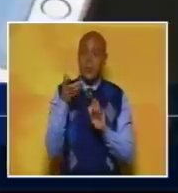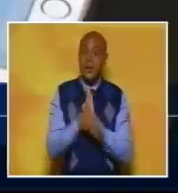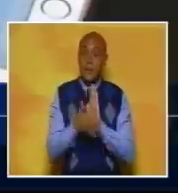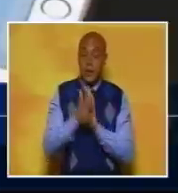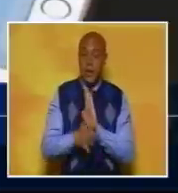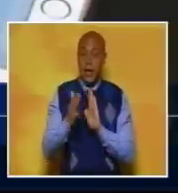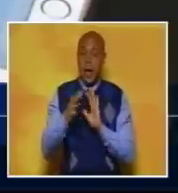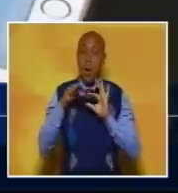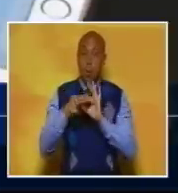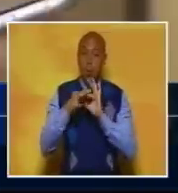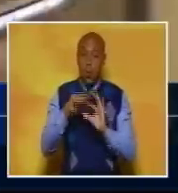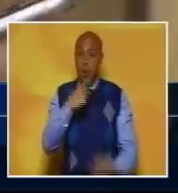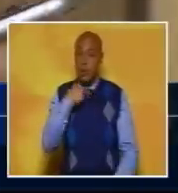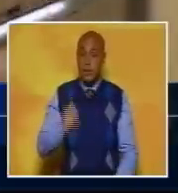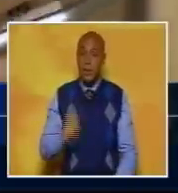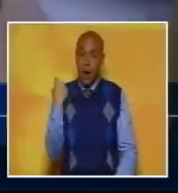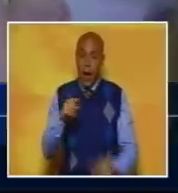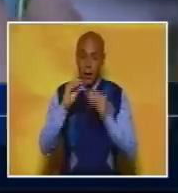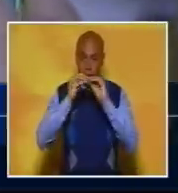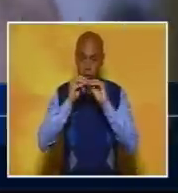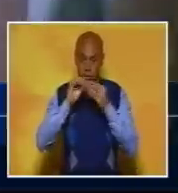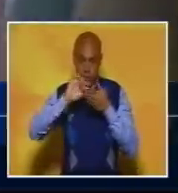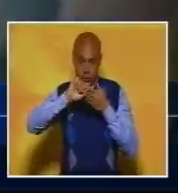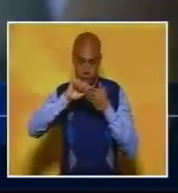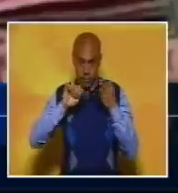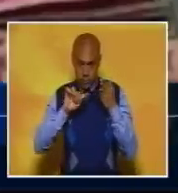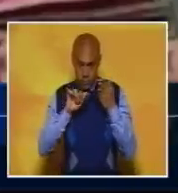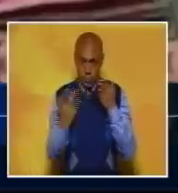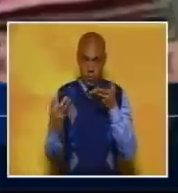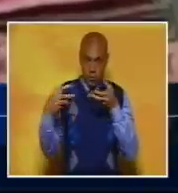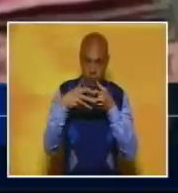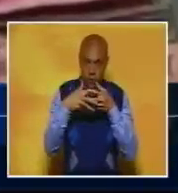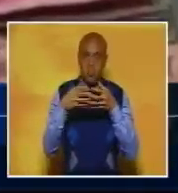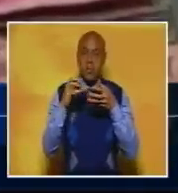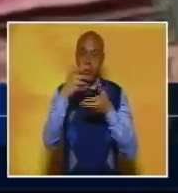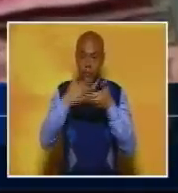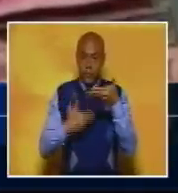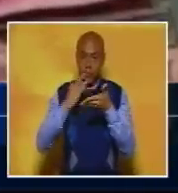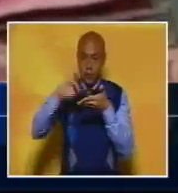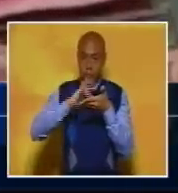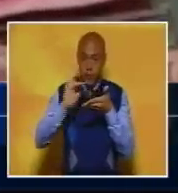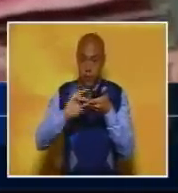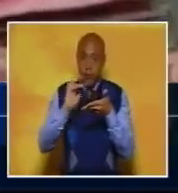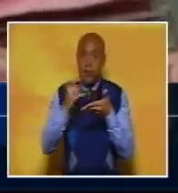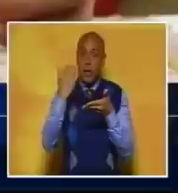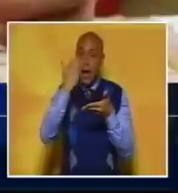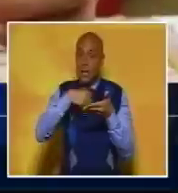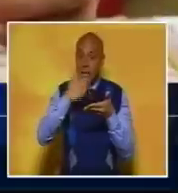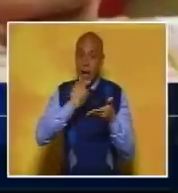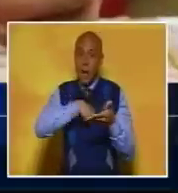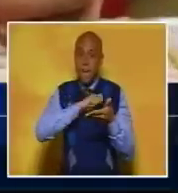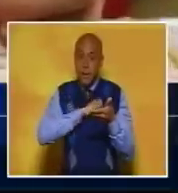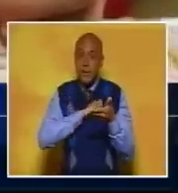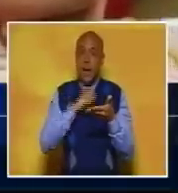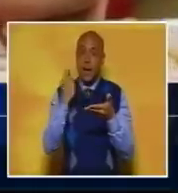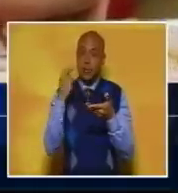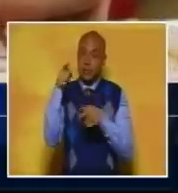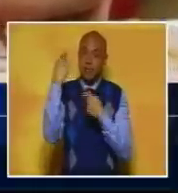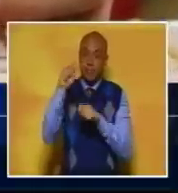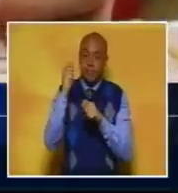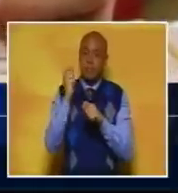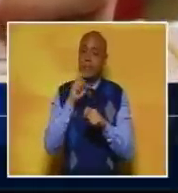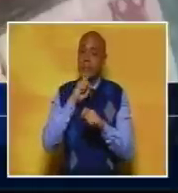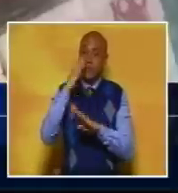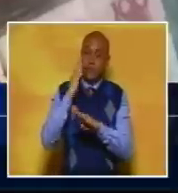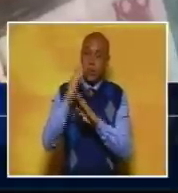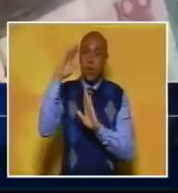para fabricar y montar gran parte de los componentes de sus iPhone, iPad y ordenadores Mac que se venden en todo el mundo. A raíz de